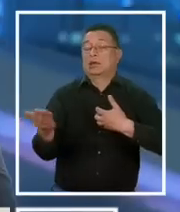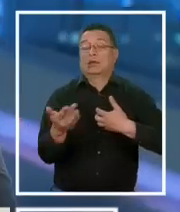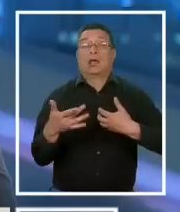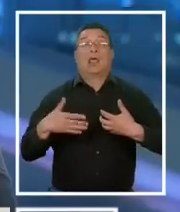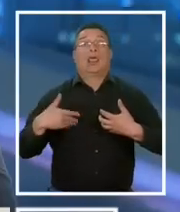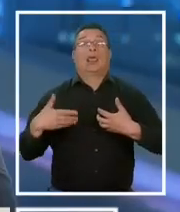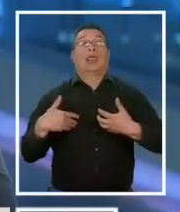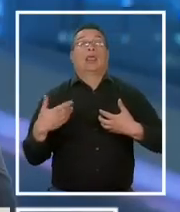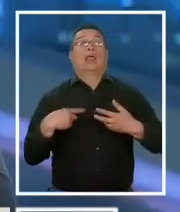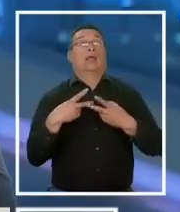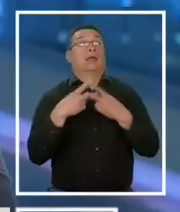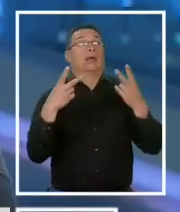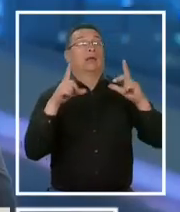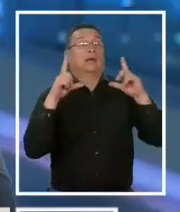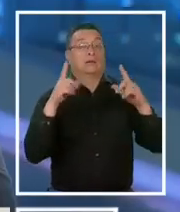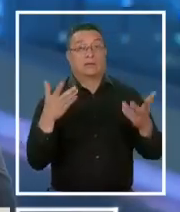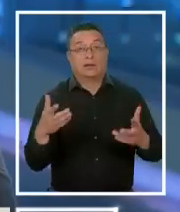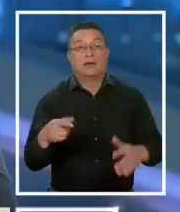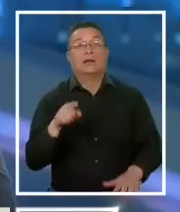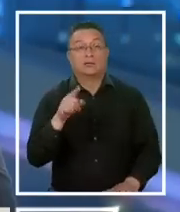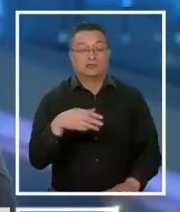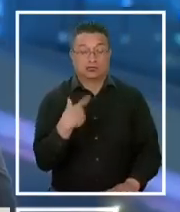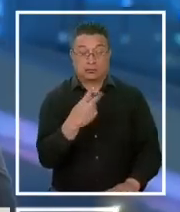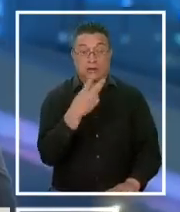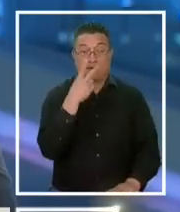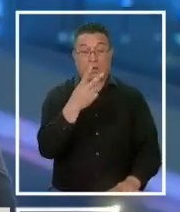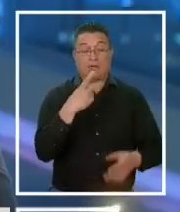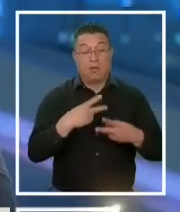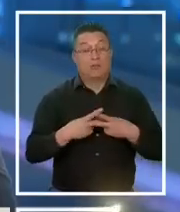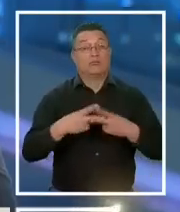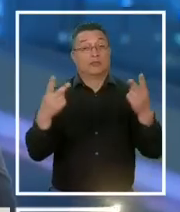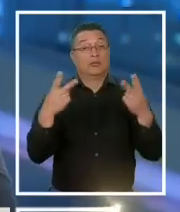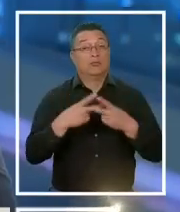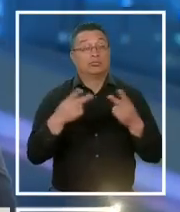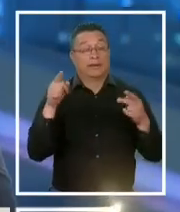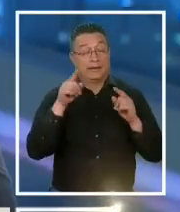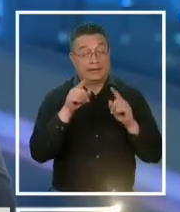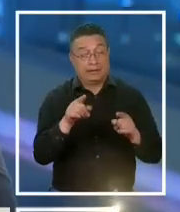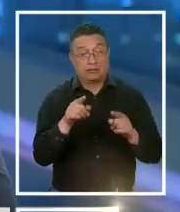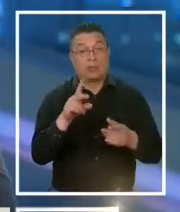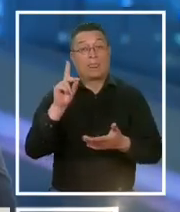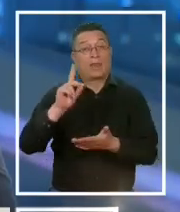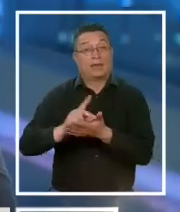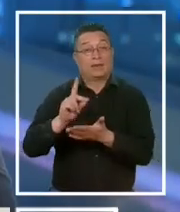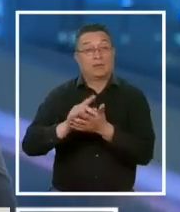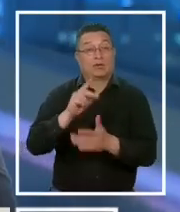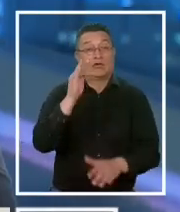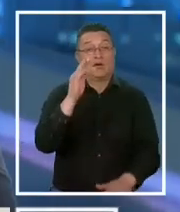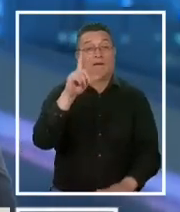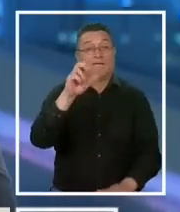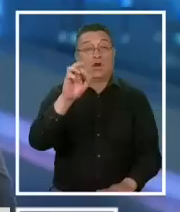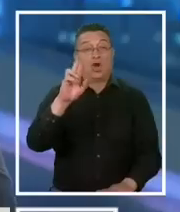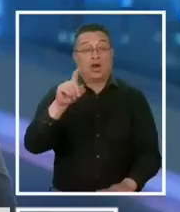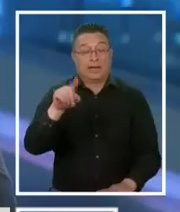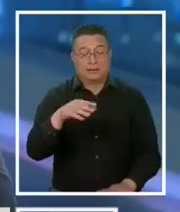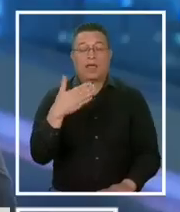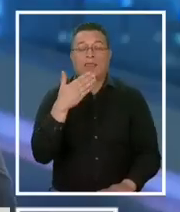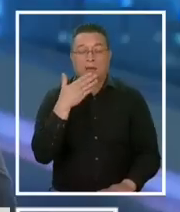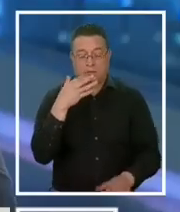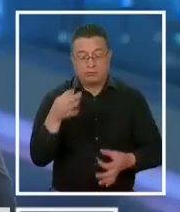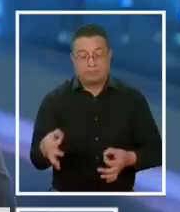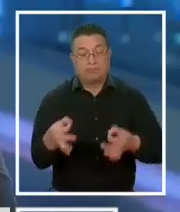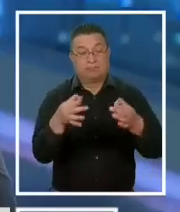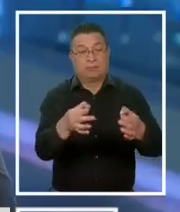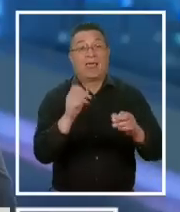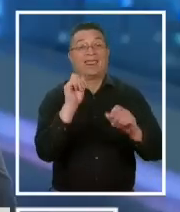primero vimos lo que comunicacionalmente salió de hecho en ese sentido la diputada flores también ofició a